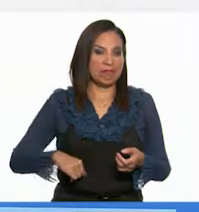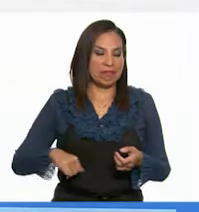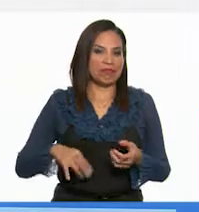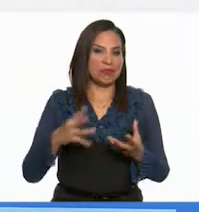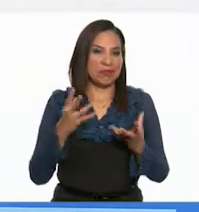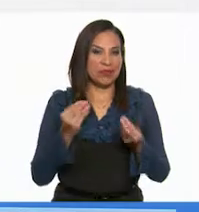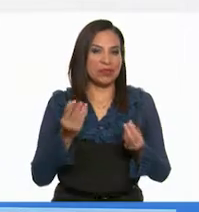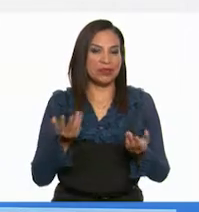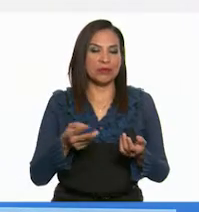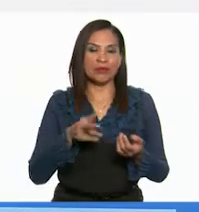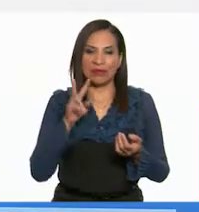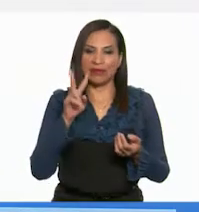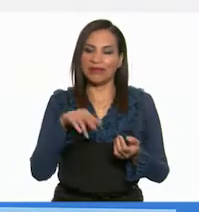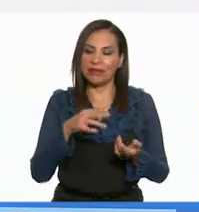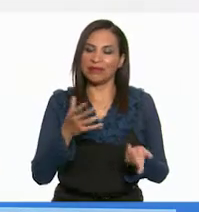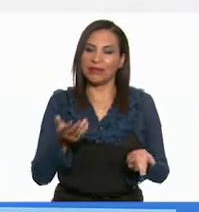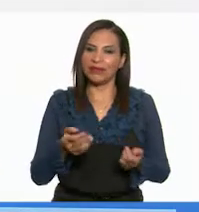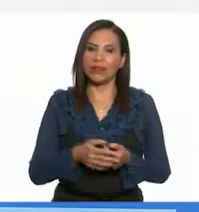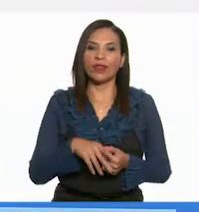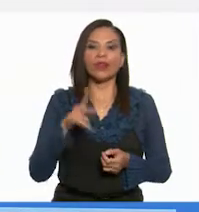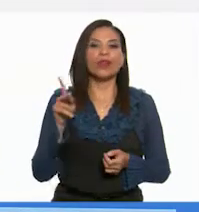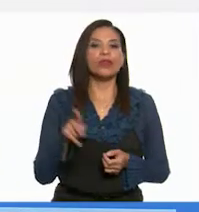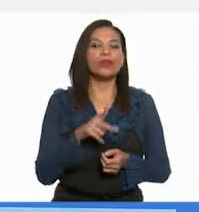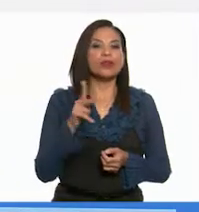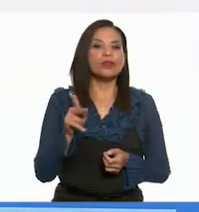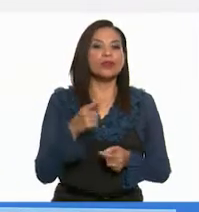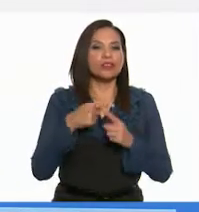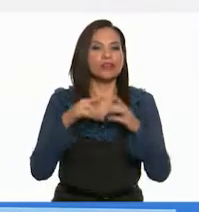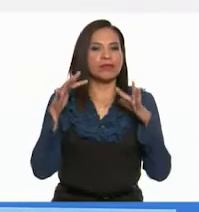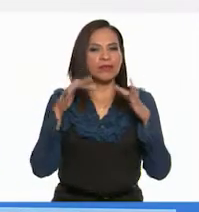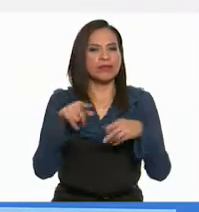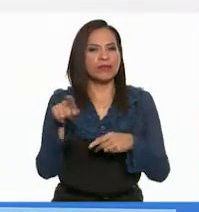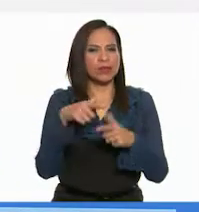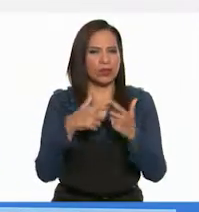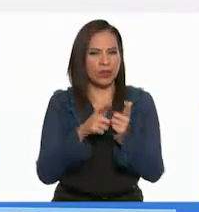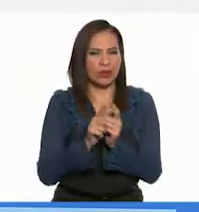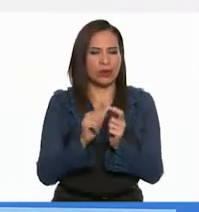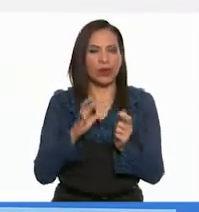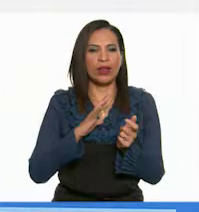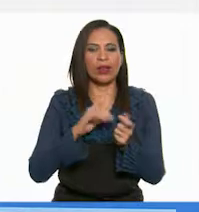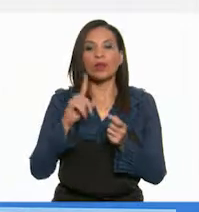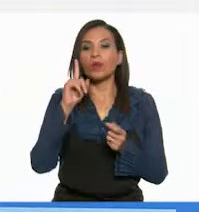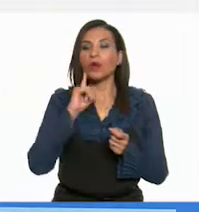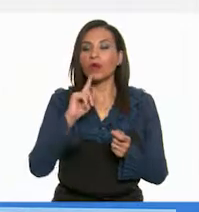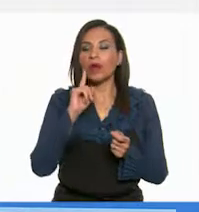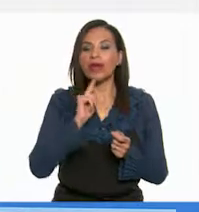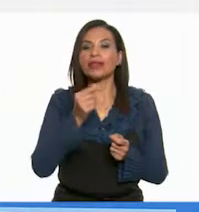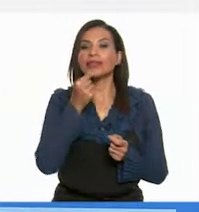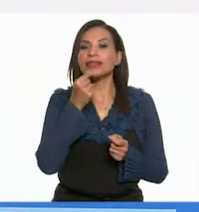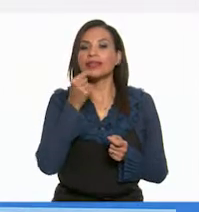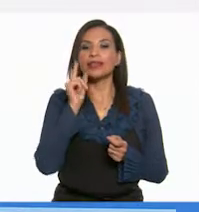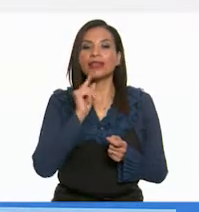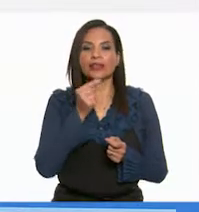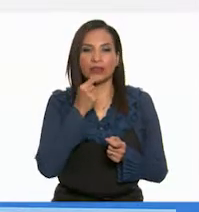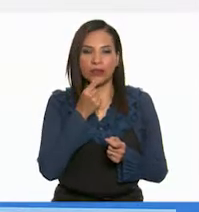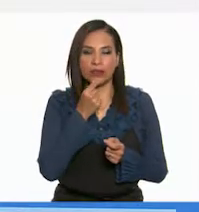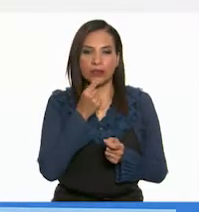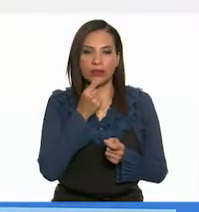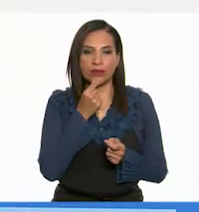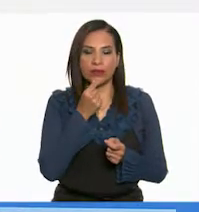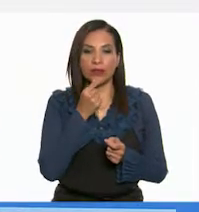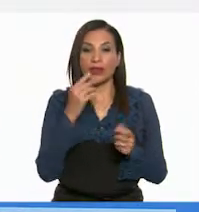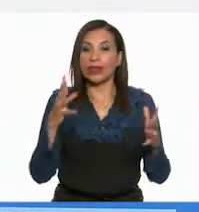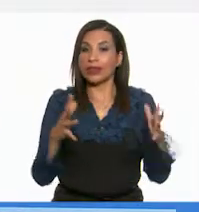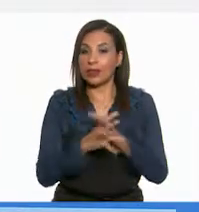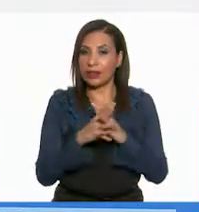interesante. Efectivamente, en los pueblos y en las tropas insurgentes había mujeres, niñas y niños. Y